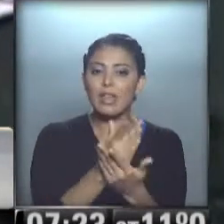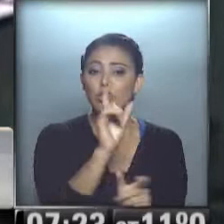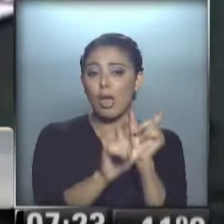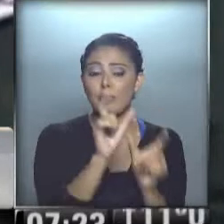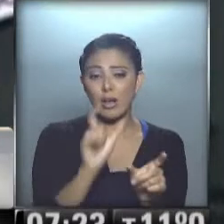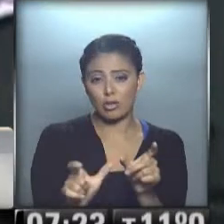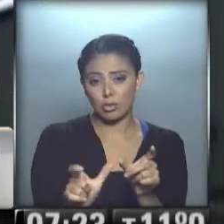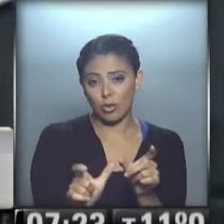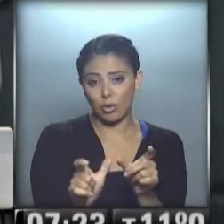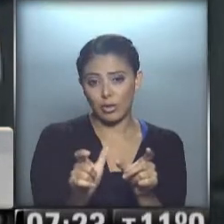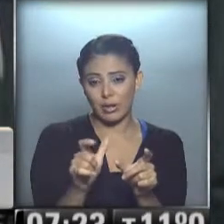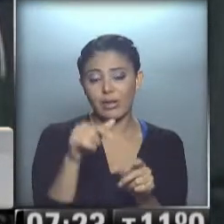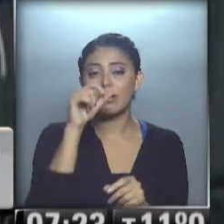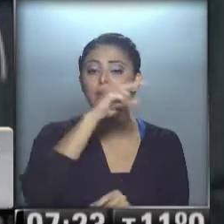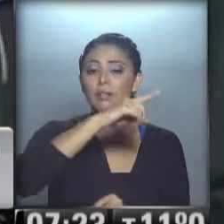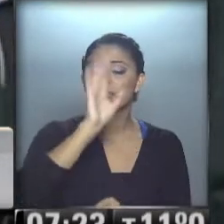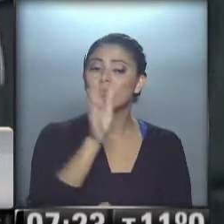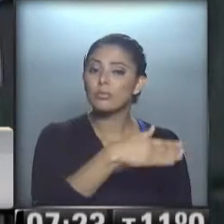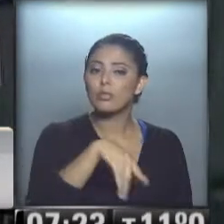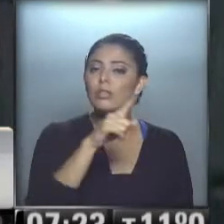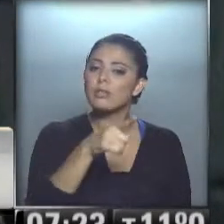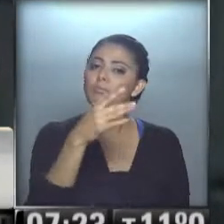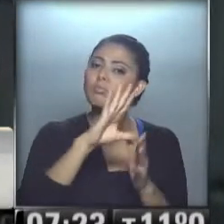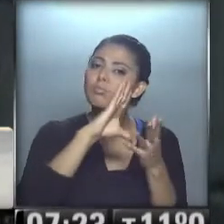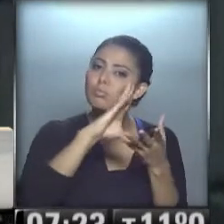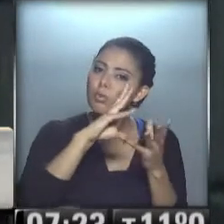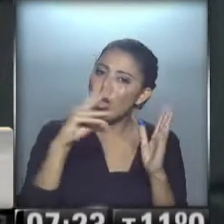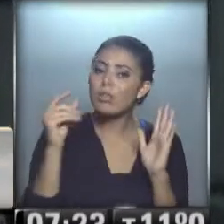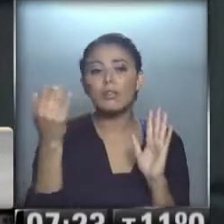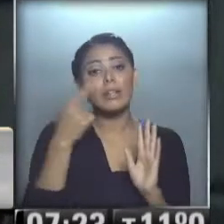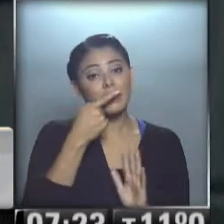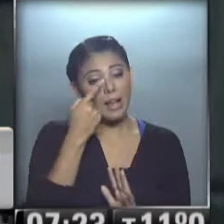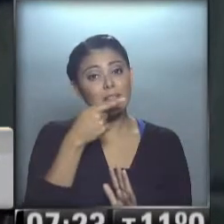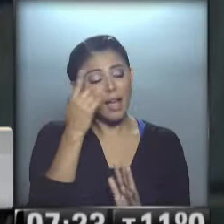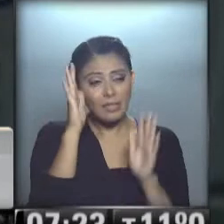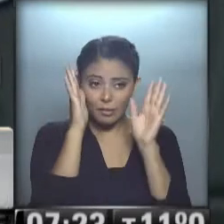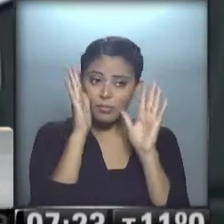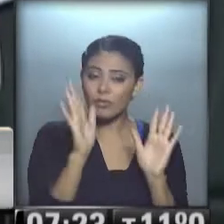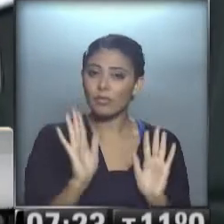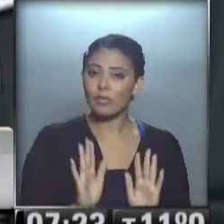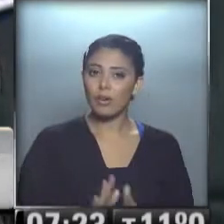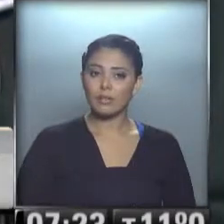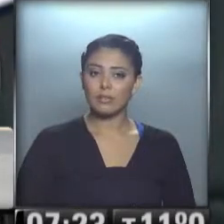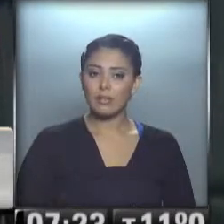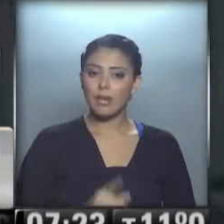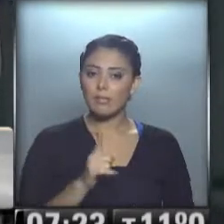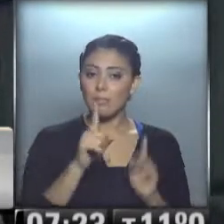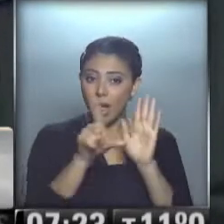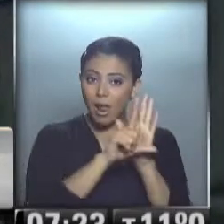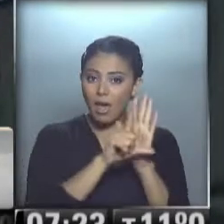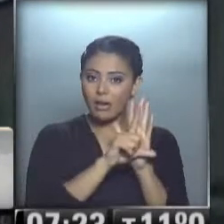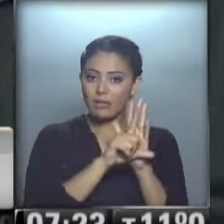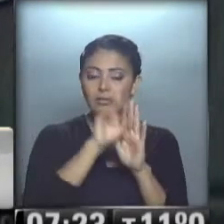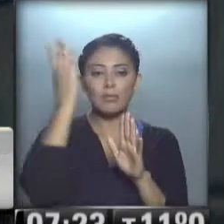los consumidores, y que realmente es un modelo interesante para seguir de cerca, porque esa ley se